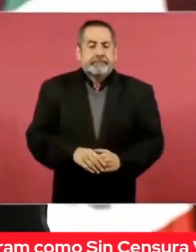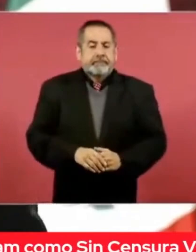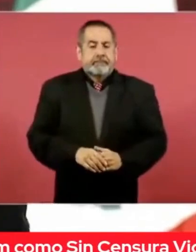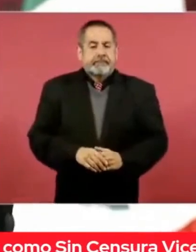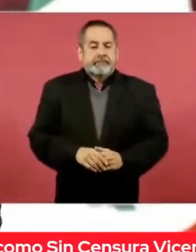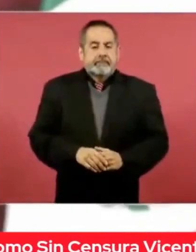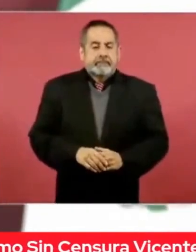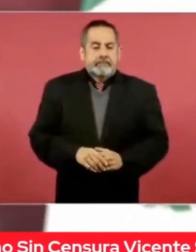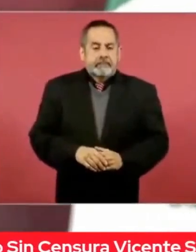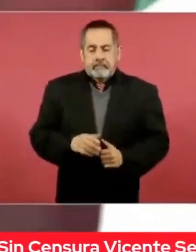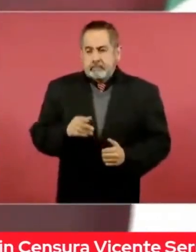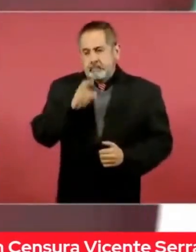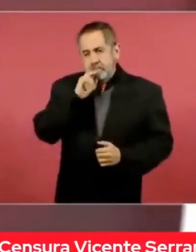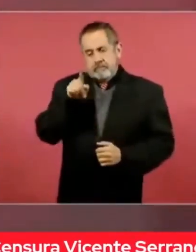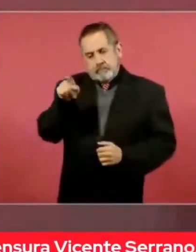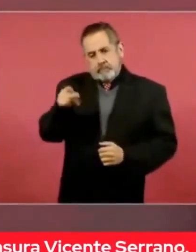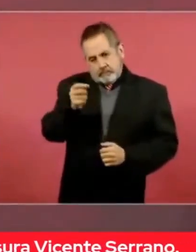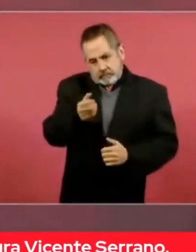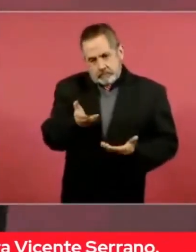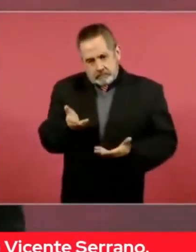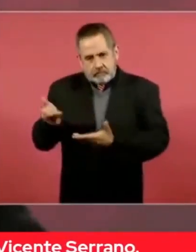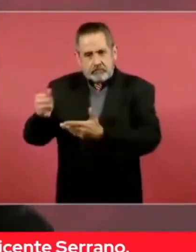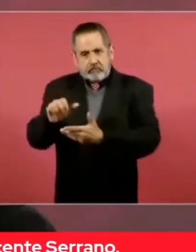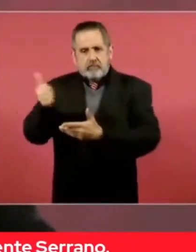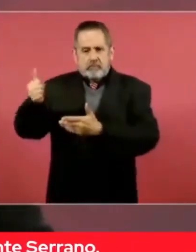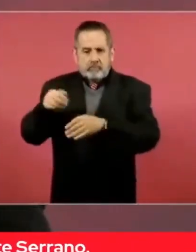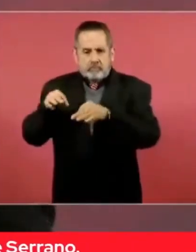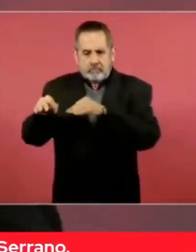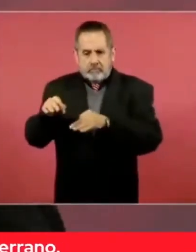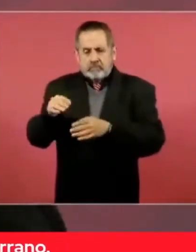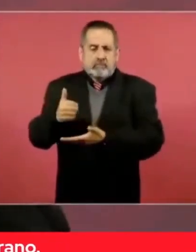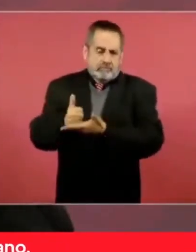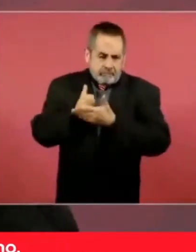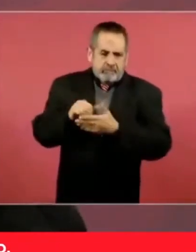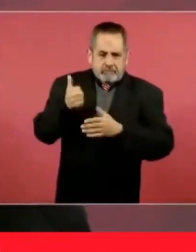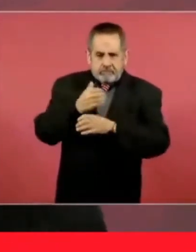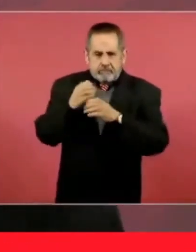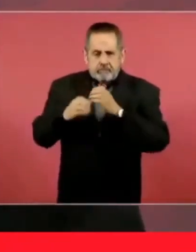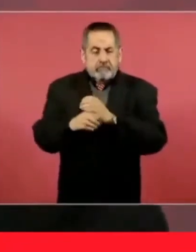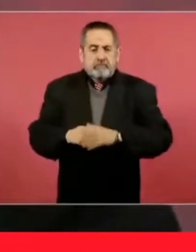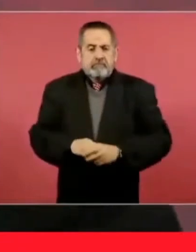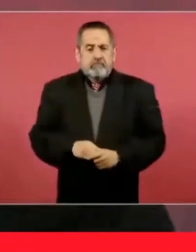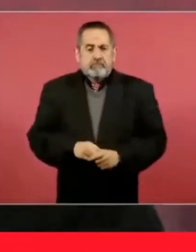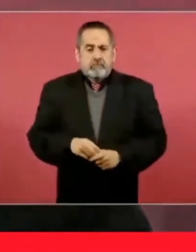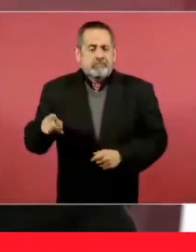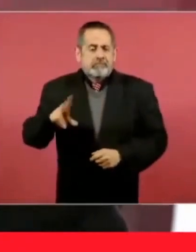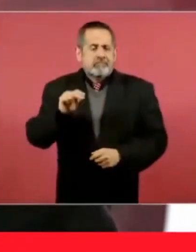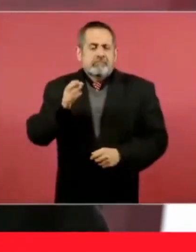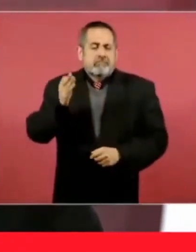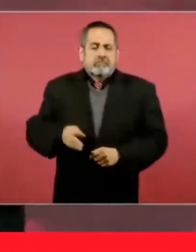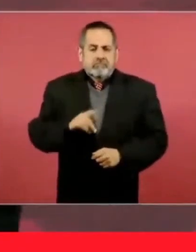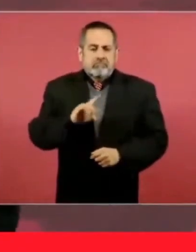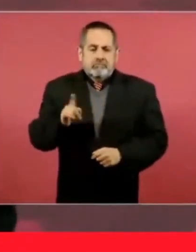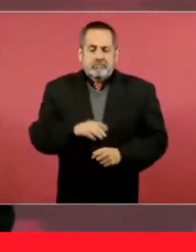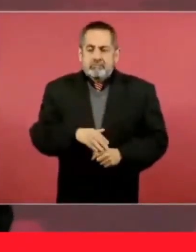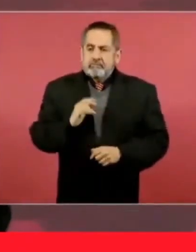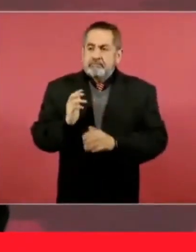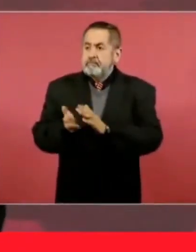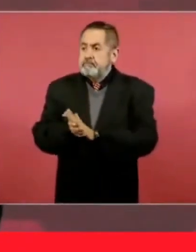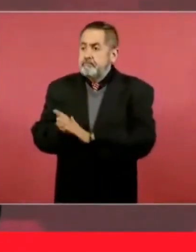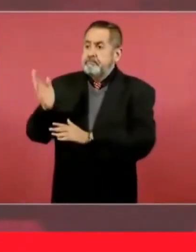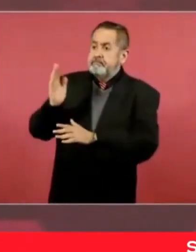ofrécele algo no nos ayude no no aceptó se